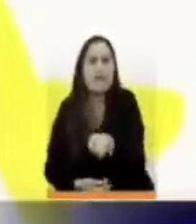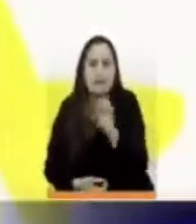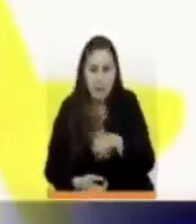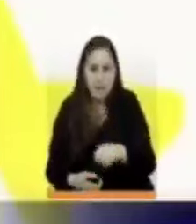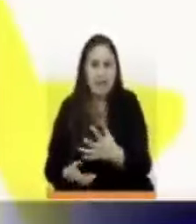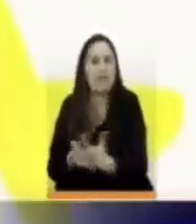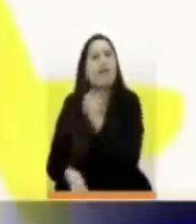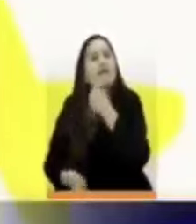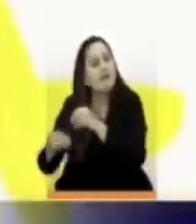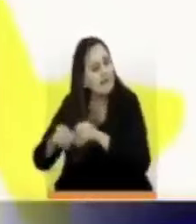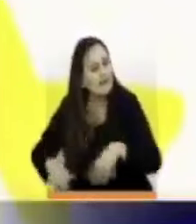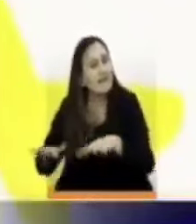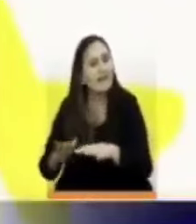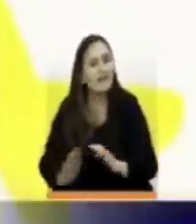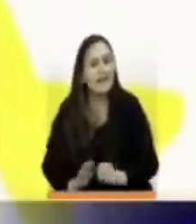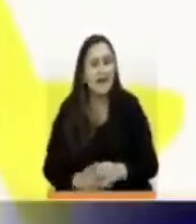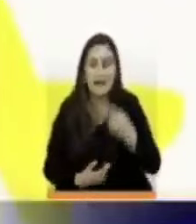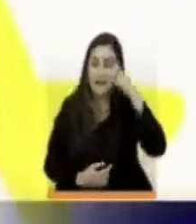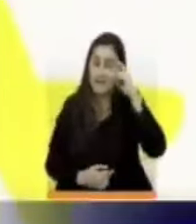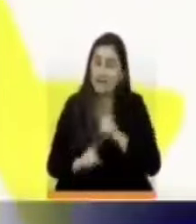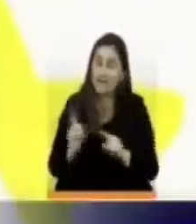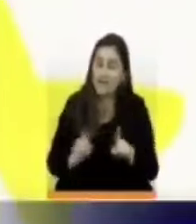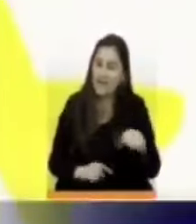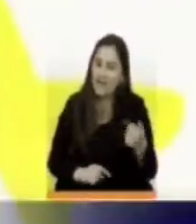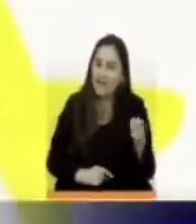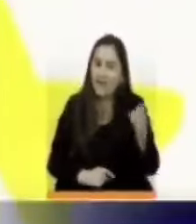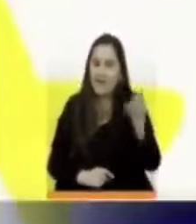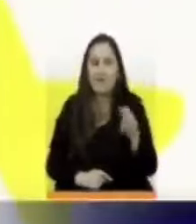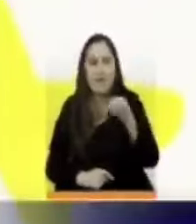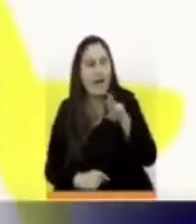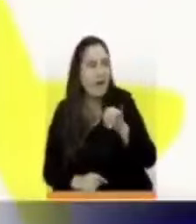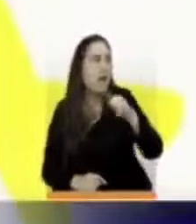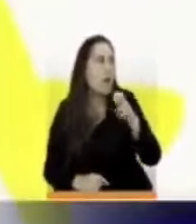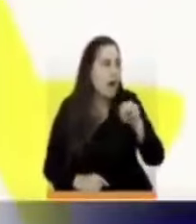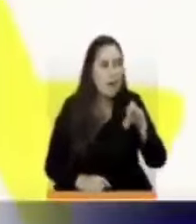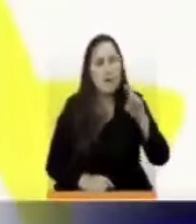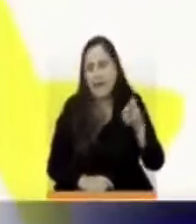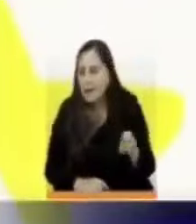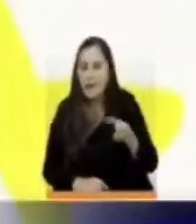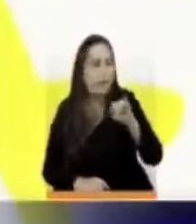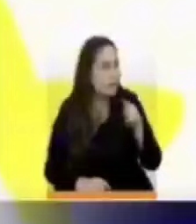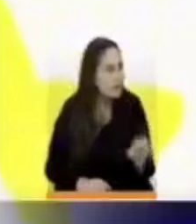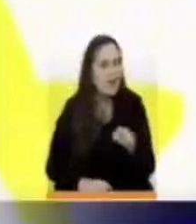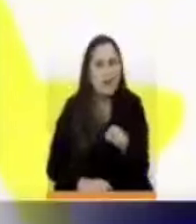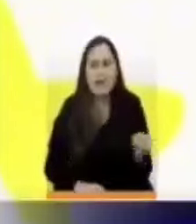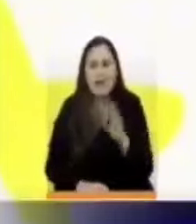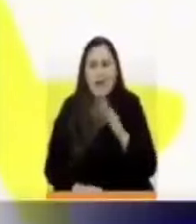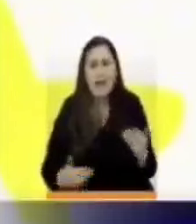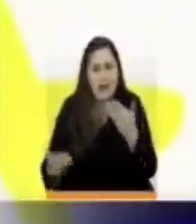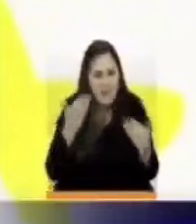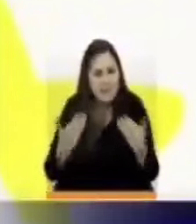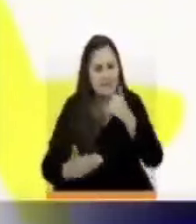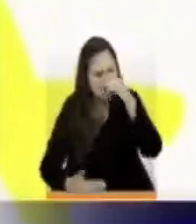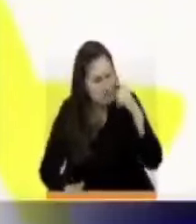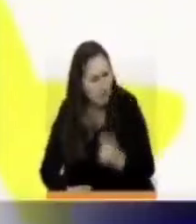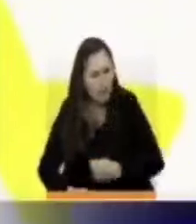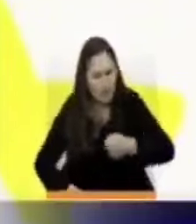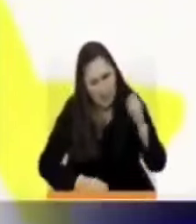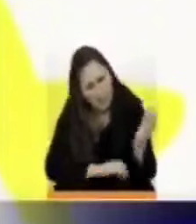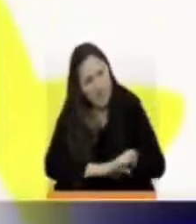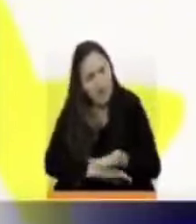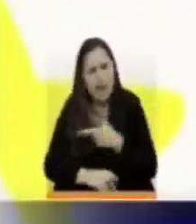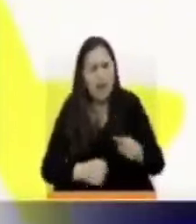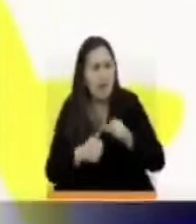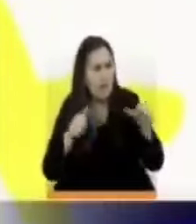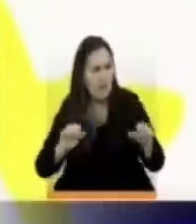quitar la tierra, dicen ellos, pero el otro se llama María, Juan, Pedro, José, son campesinos de Asadón, no tienen el